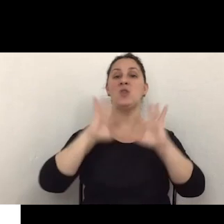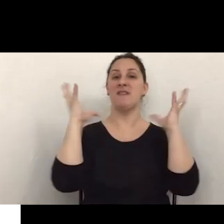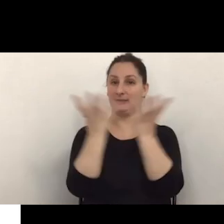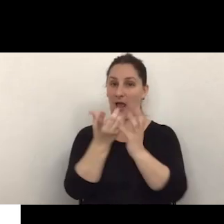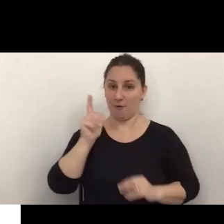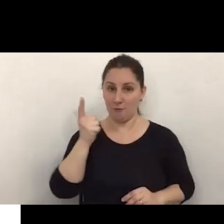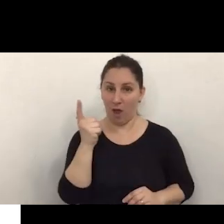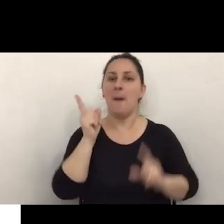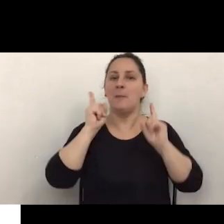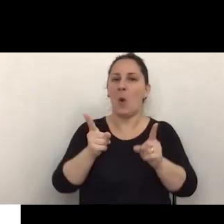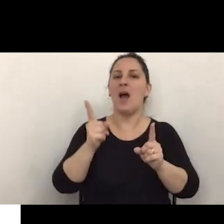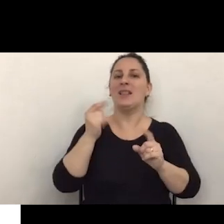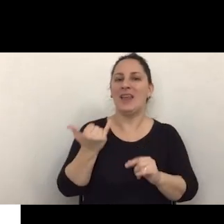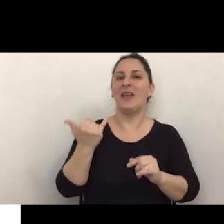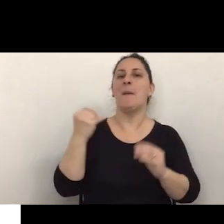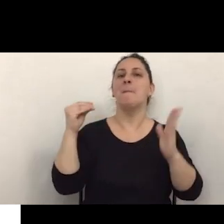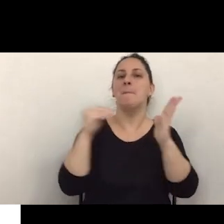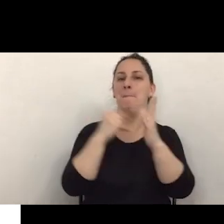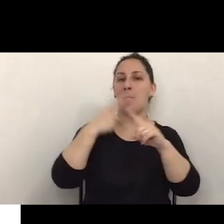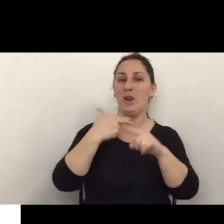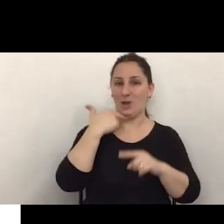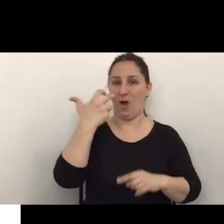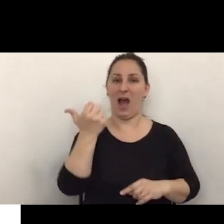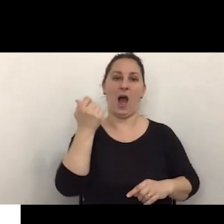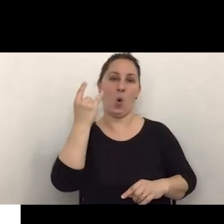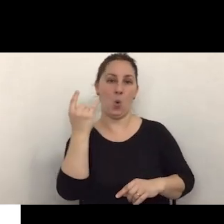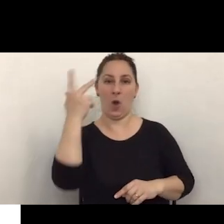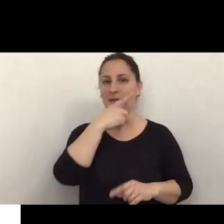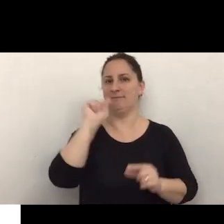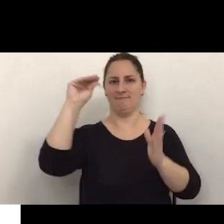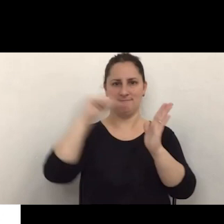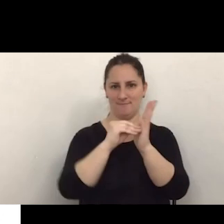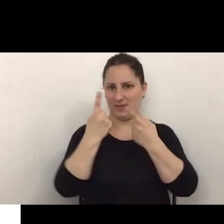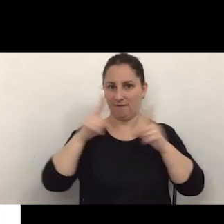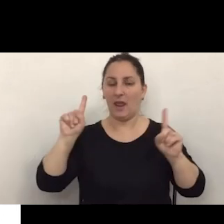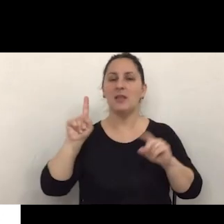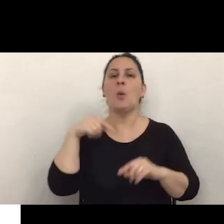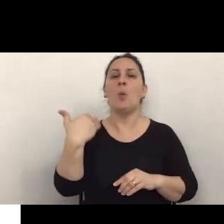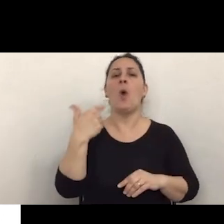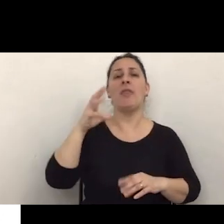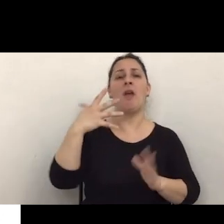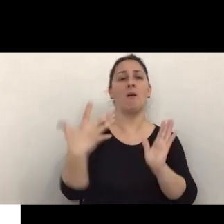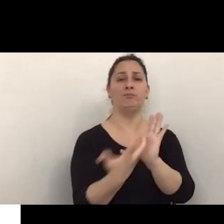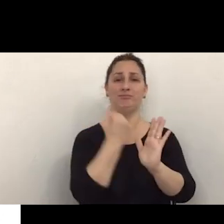sí tienen la asignación familiar por hijo, en otro importe, podrían acceder a una obra social.